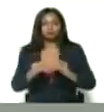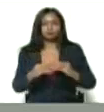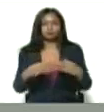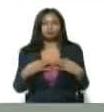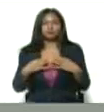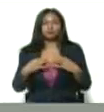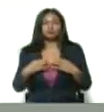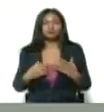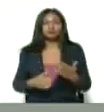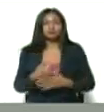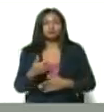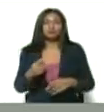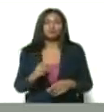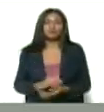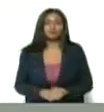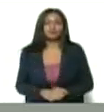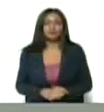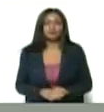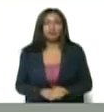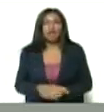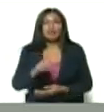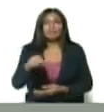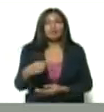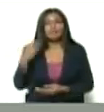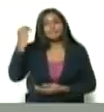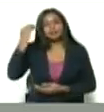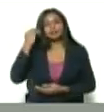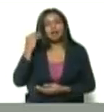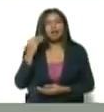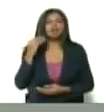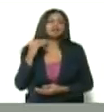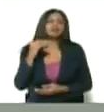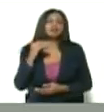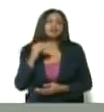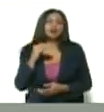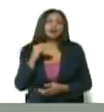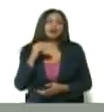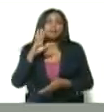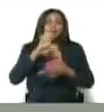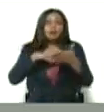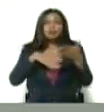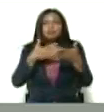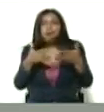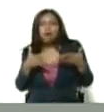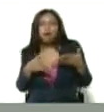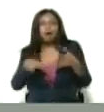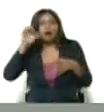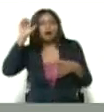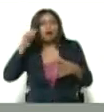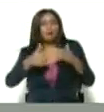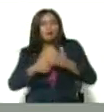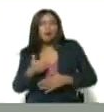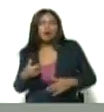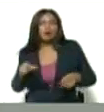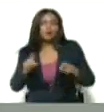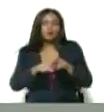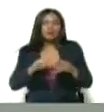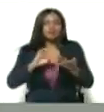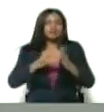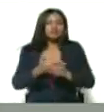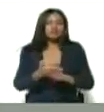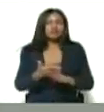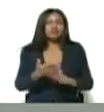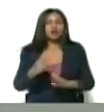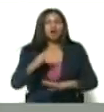aprender mucho más de lógica, de matemática, puede aprender mucho más de lo que significa ser